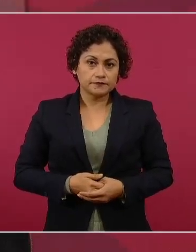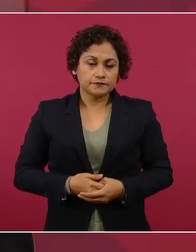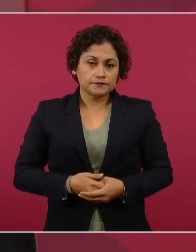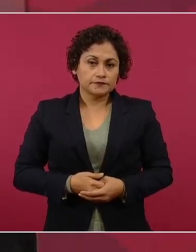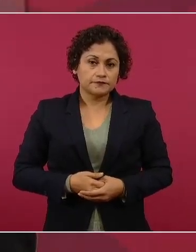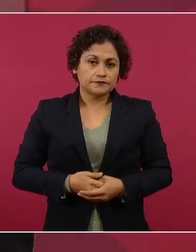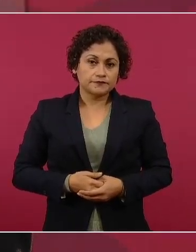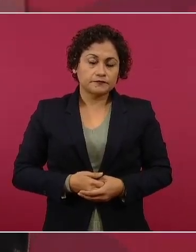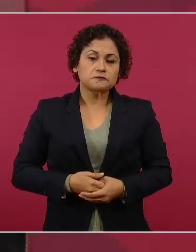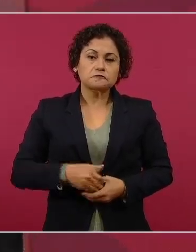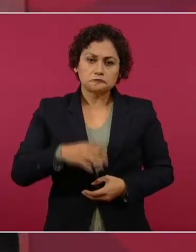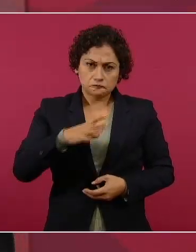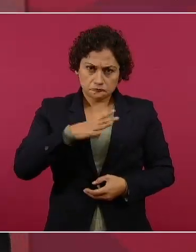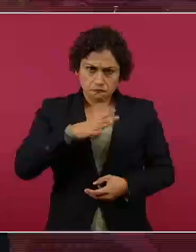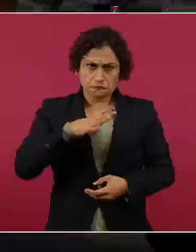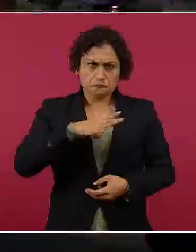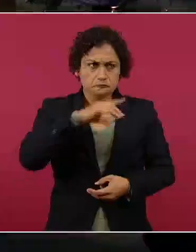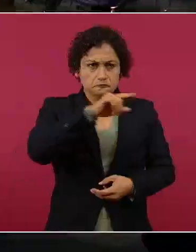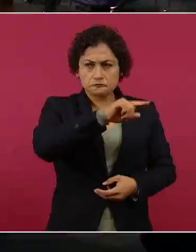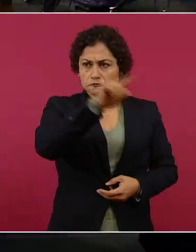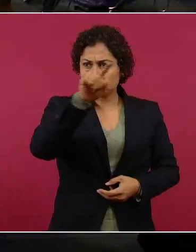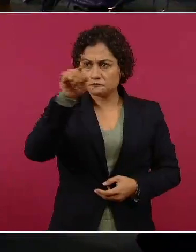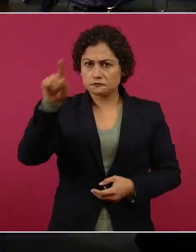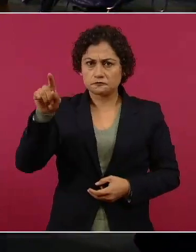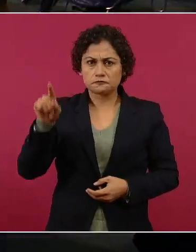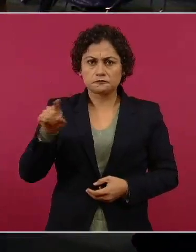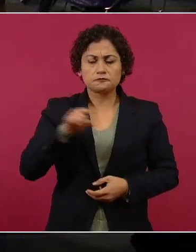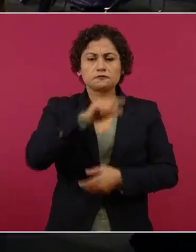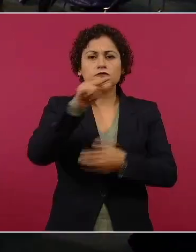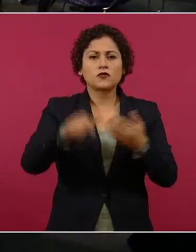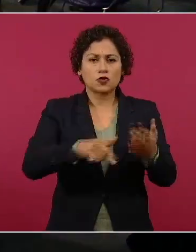Hay lugares en donde